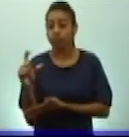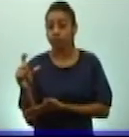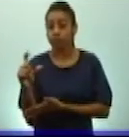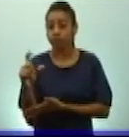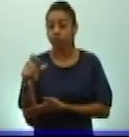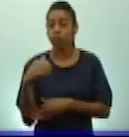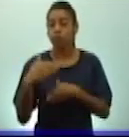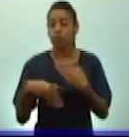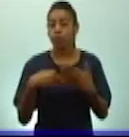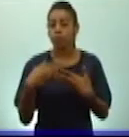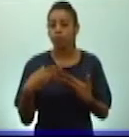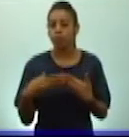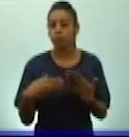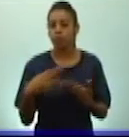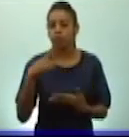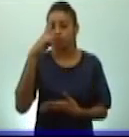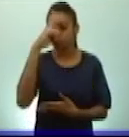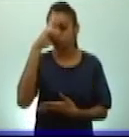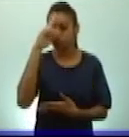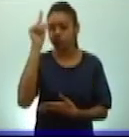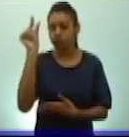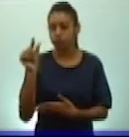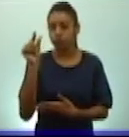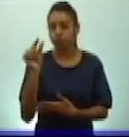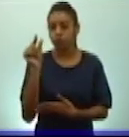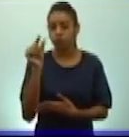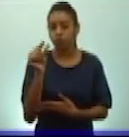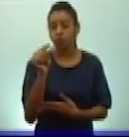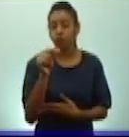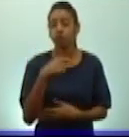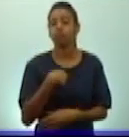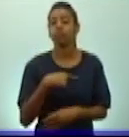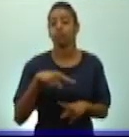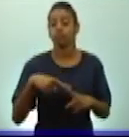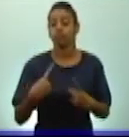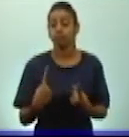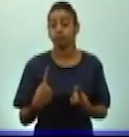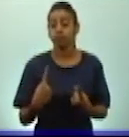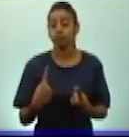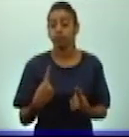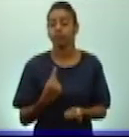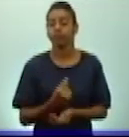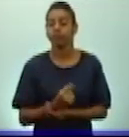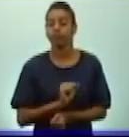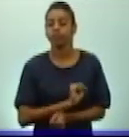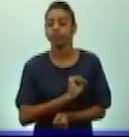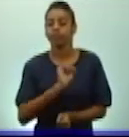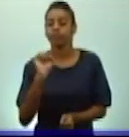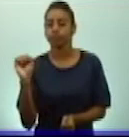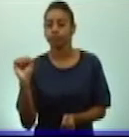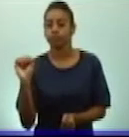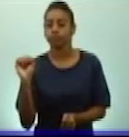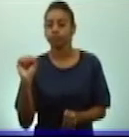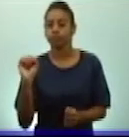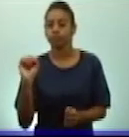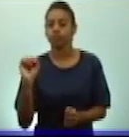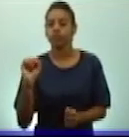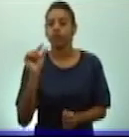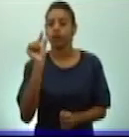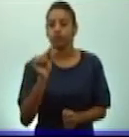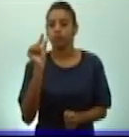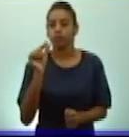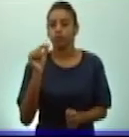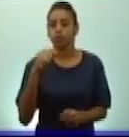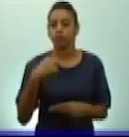el problema de la salud del pueblo. Una vez que la revolución triunfa, estos valerosos hombres